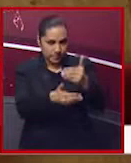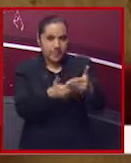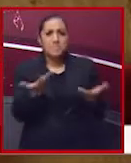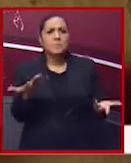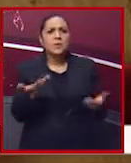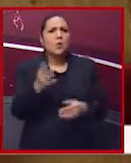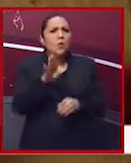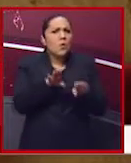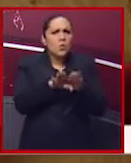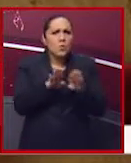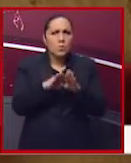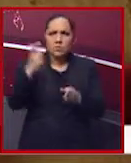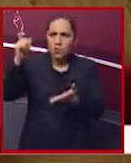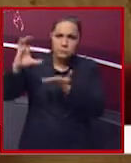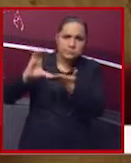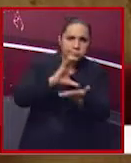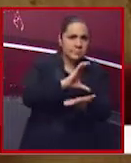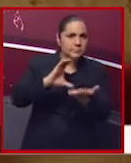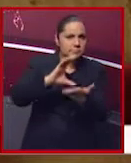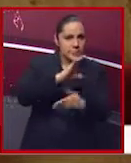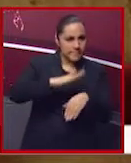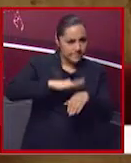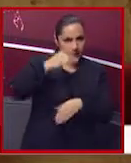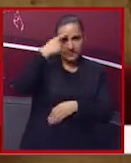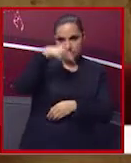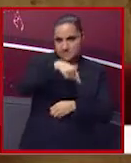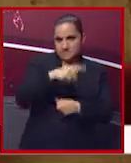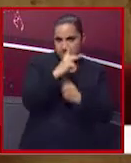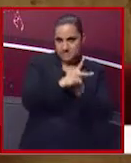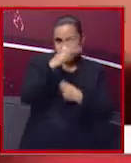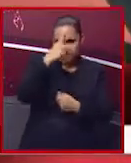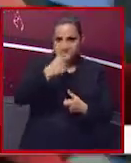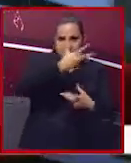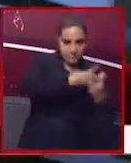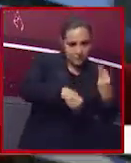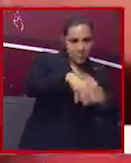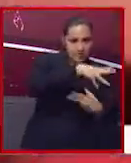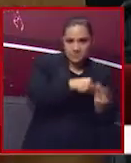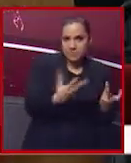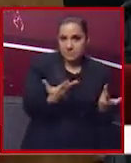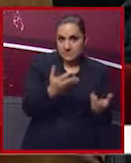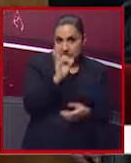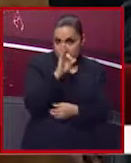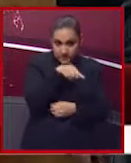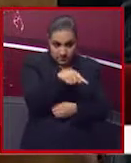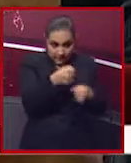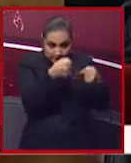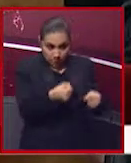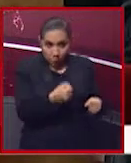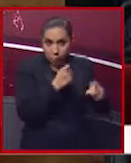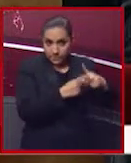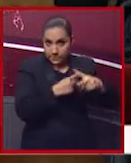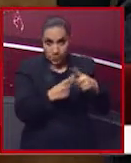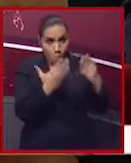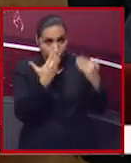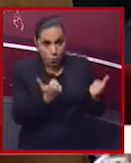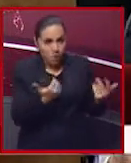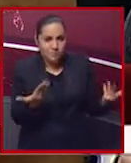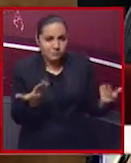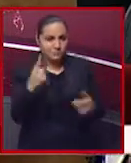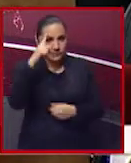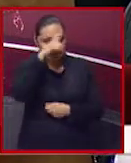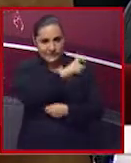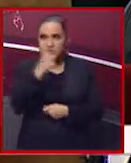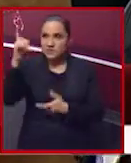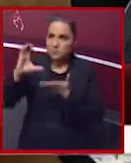si no tenemos un sistema financiero robusto. Uno de los principales objetivos de la nueva